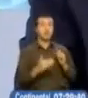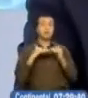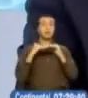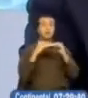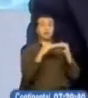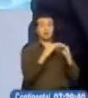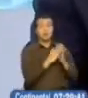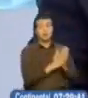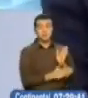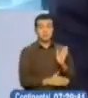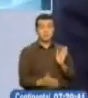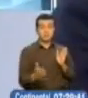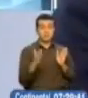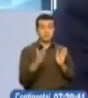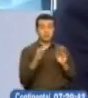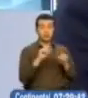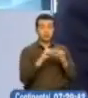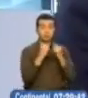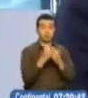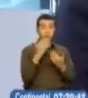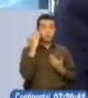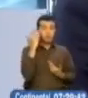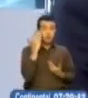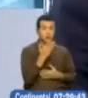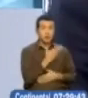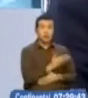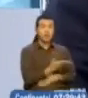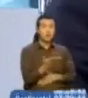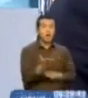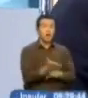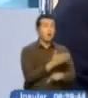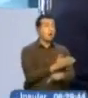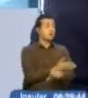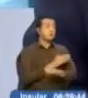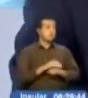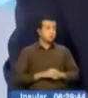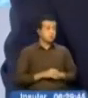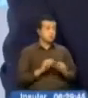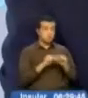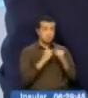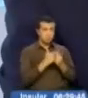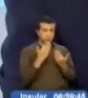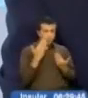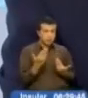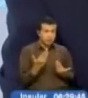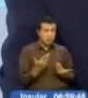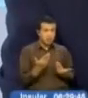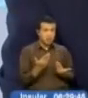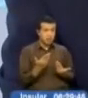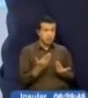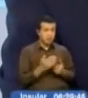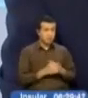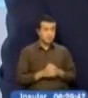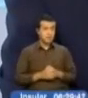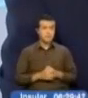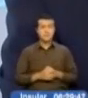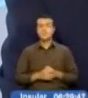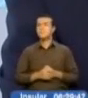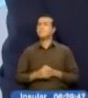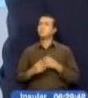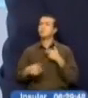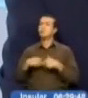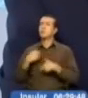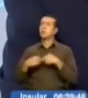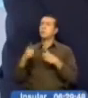a la democracia, ¿las organizaciones políticas algún día fueron lo que debe ser una organización política? Es que ahí creo que hay un problema